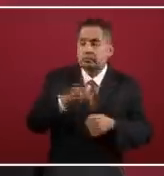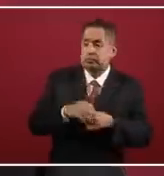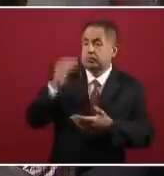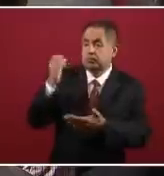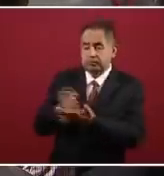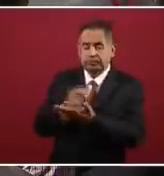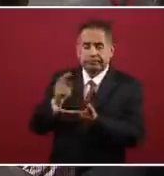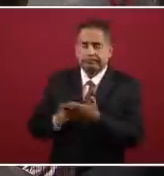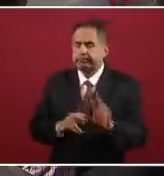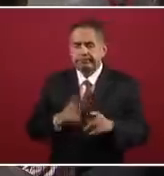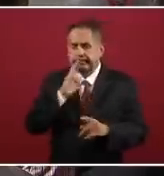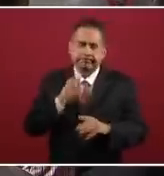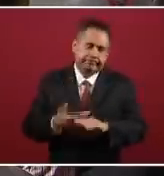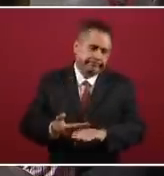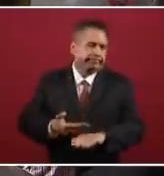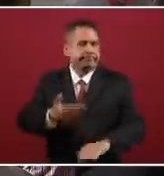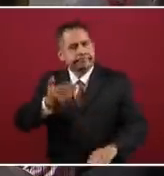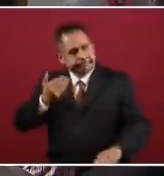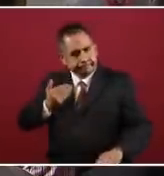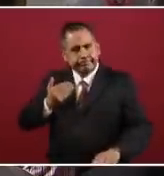mejor que se resuelva